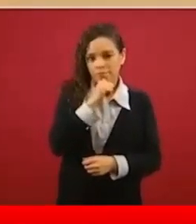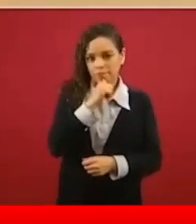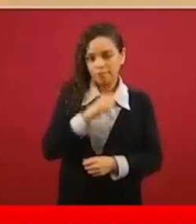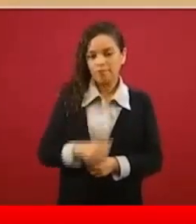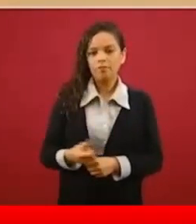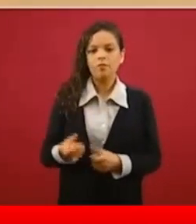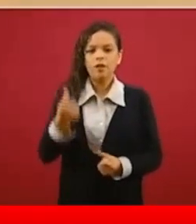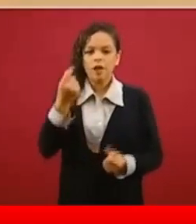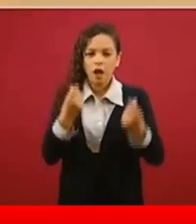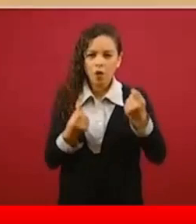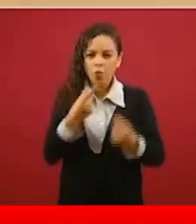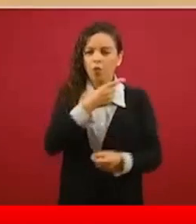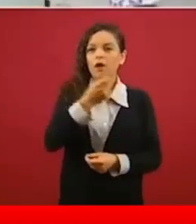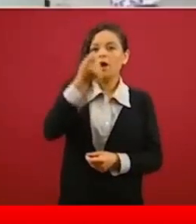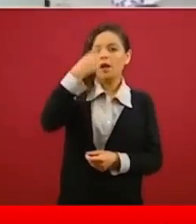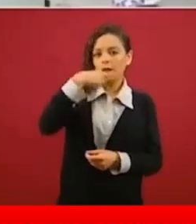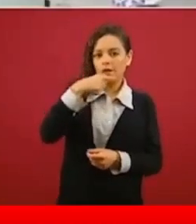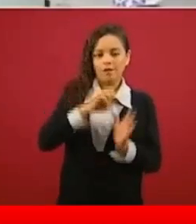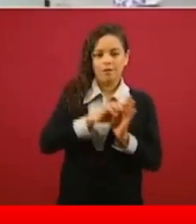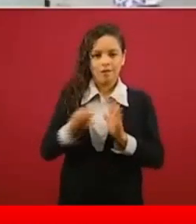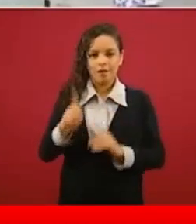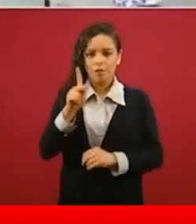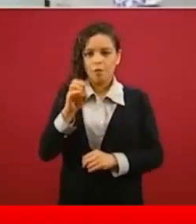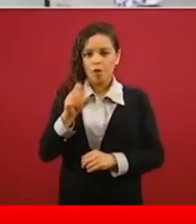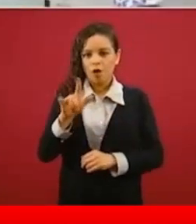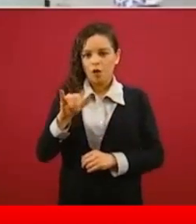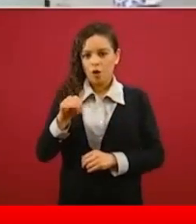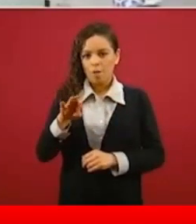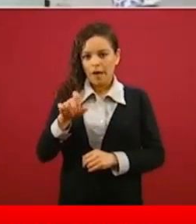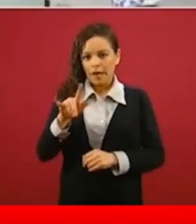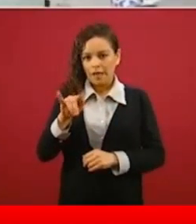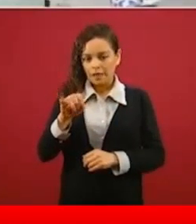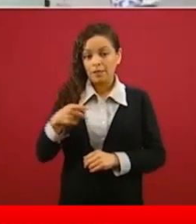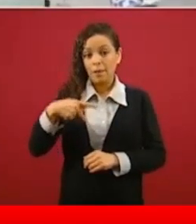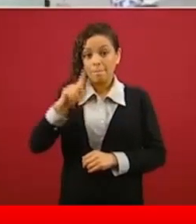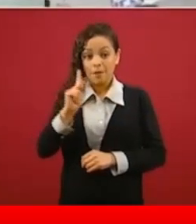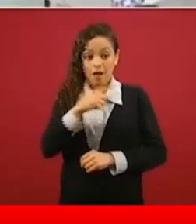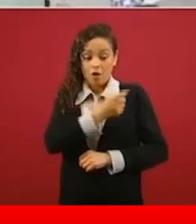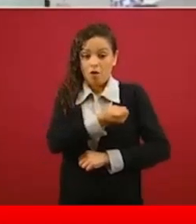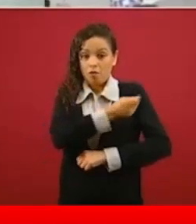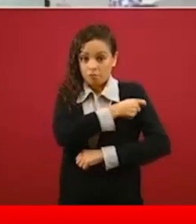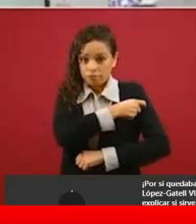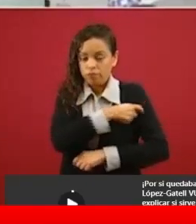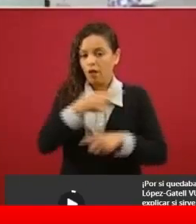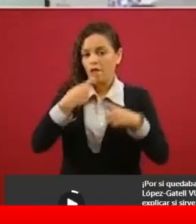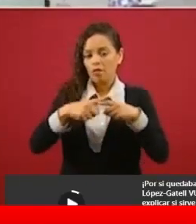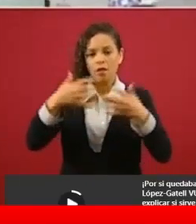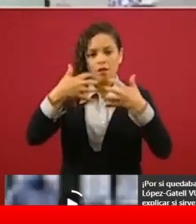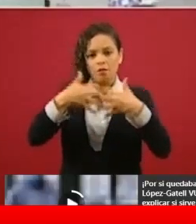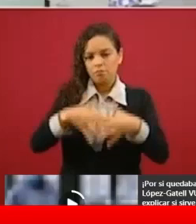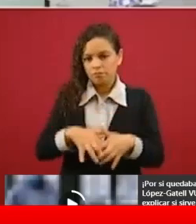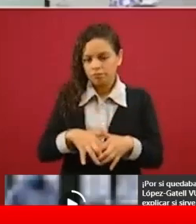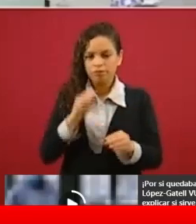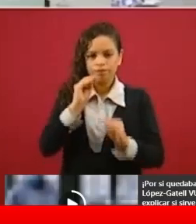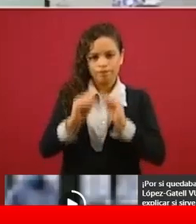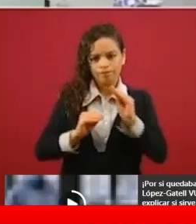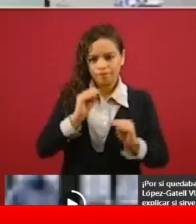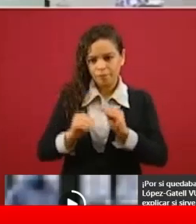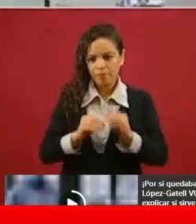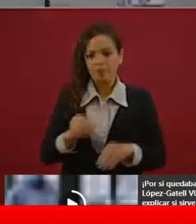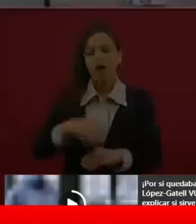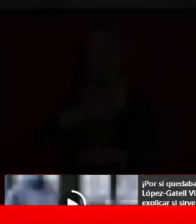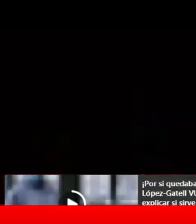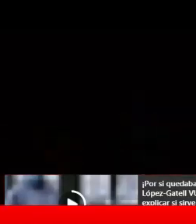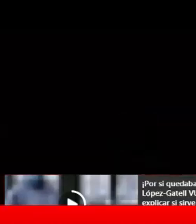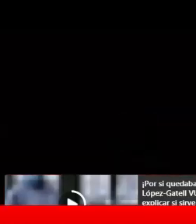poliomielitis pero las vacunas se hacen de otro tipo de cosas de virus muertos o virus atarantados pero no se hacen de